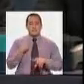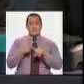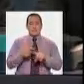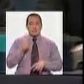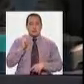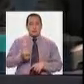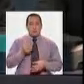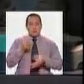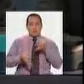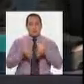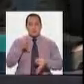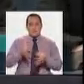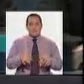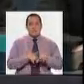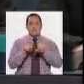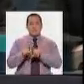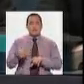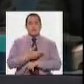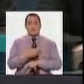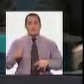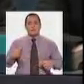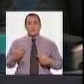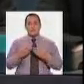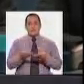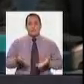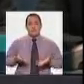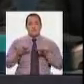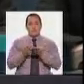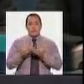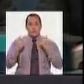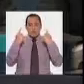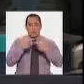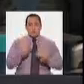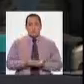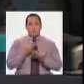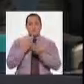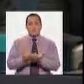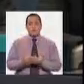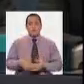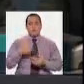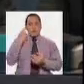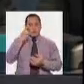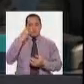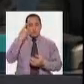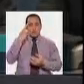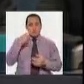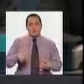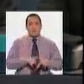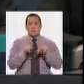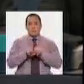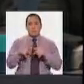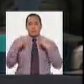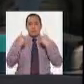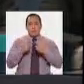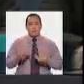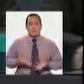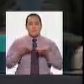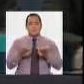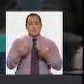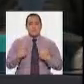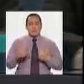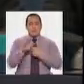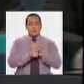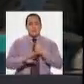la presidenta de la sala fue que emitan un fallo sustentado, un fallo razonado, un fallo que permita que